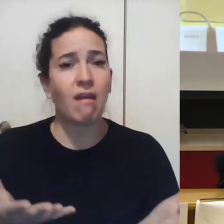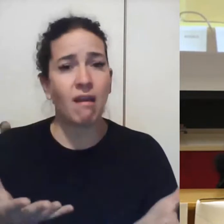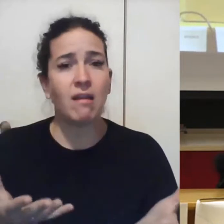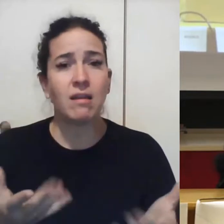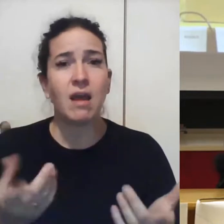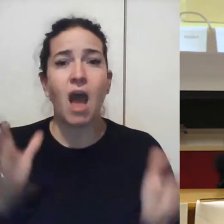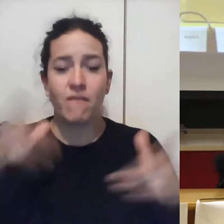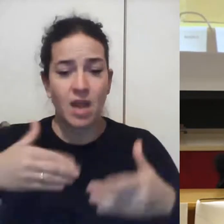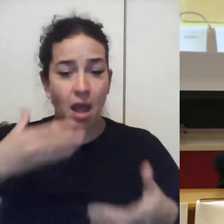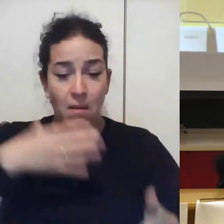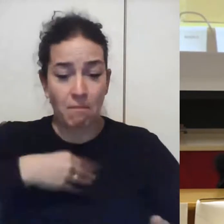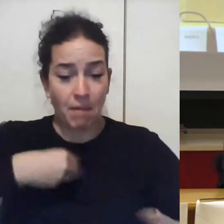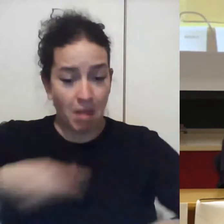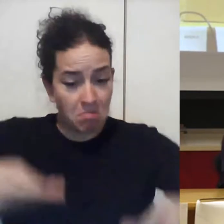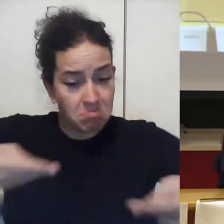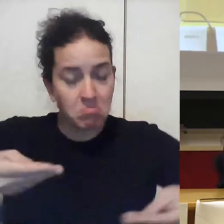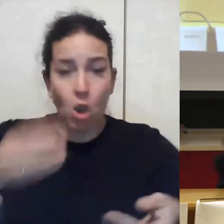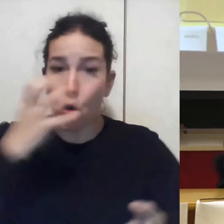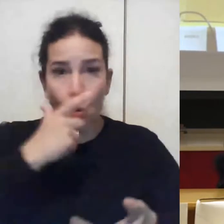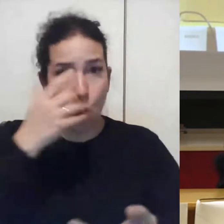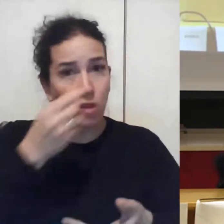papel con esos dibujos.